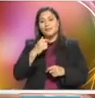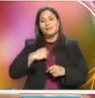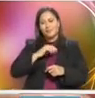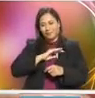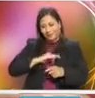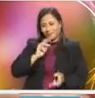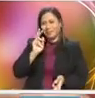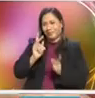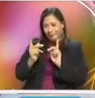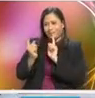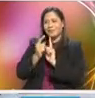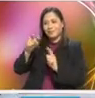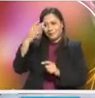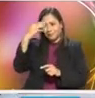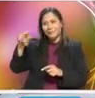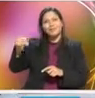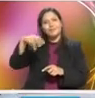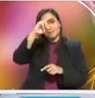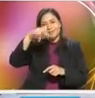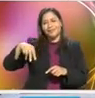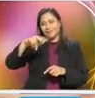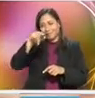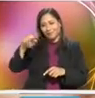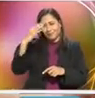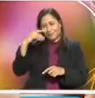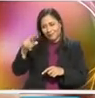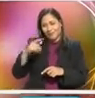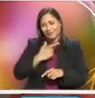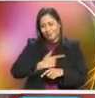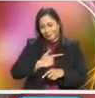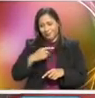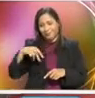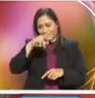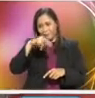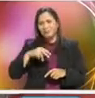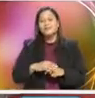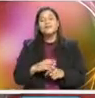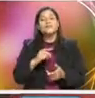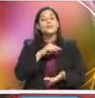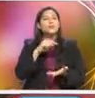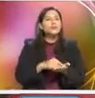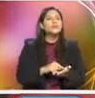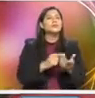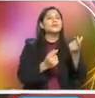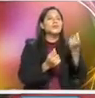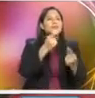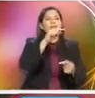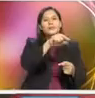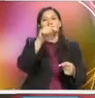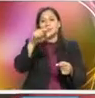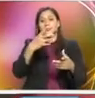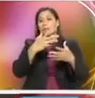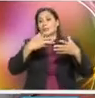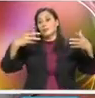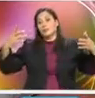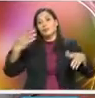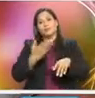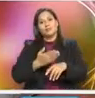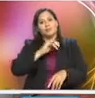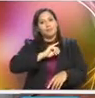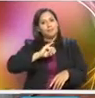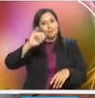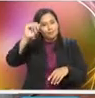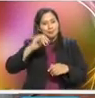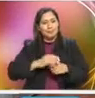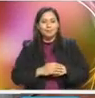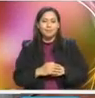platicar contigo porque sé que tú vas mucho, entonces yo la verdad he estado nada más en ciertos sitios, es muy grande y está muy lejos, es el único